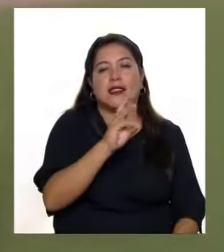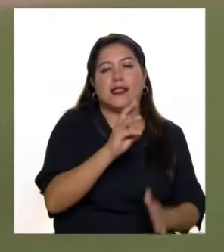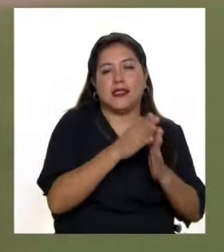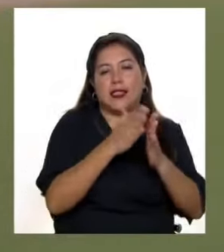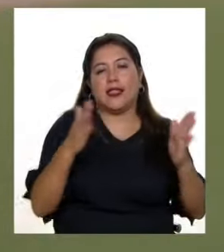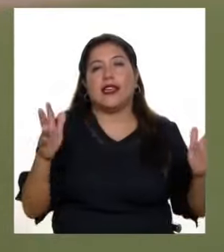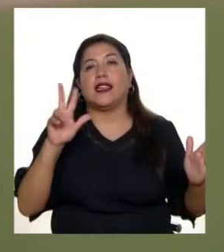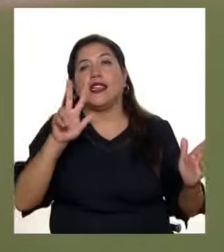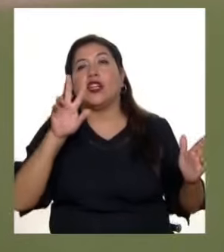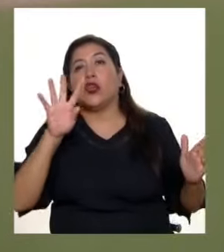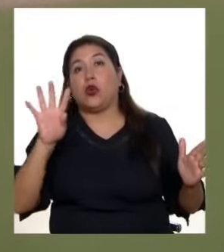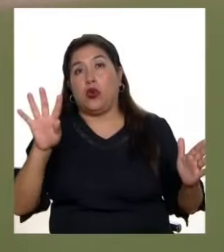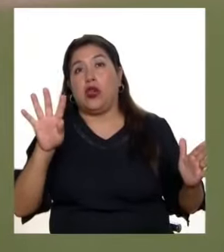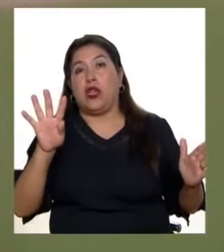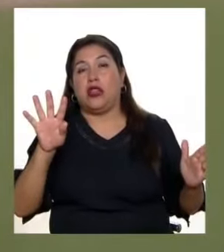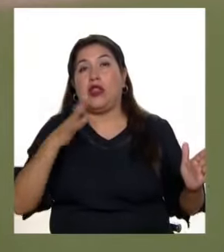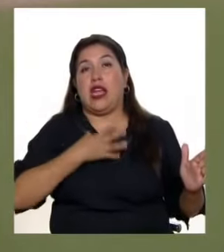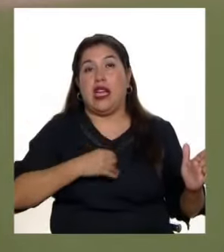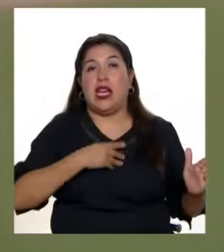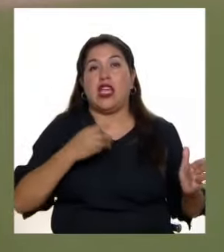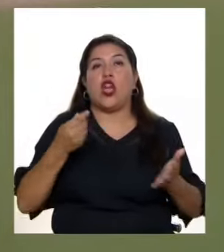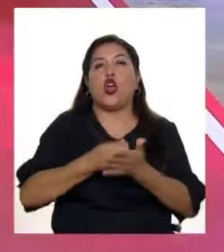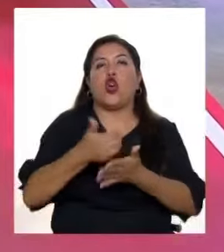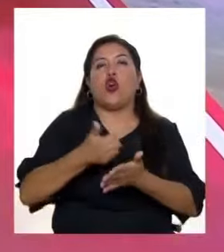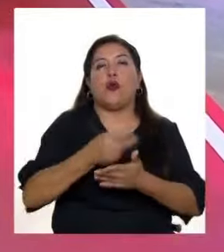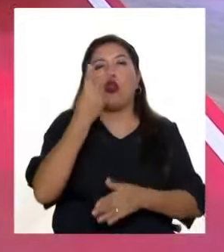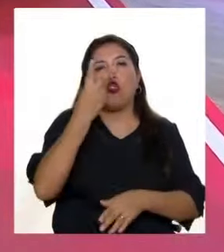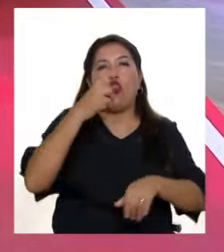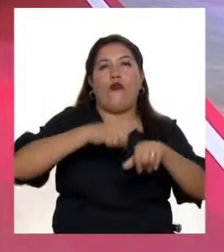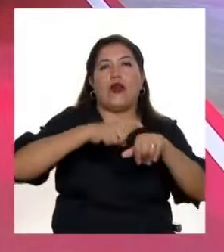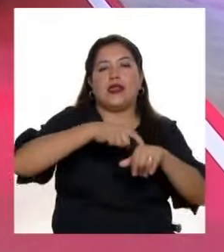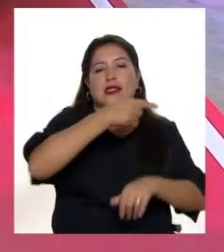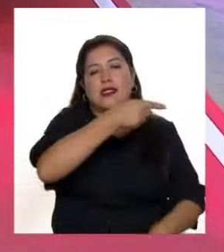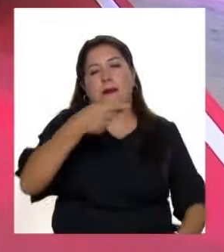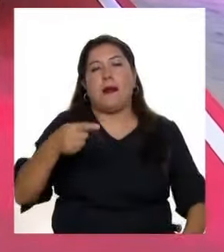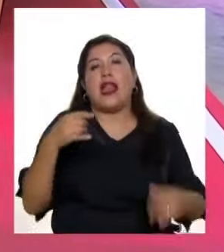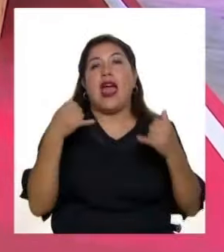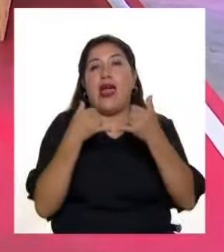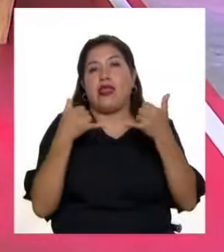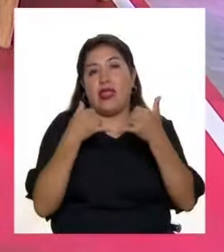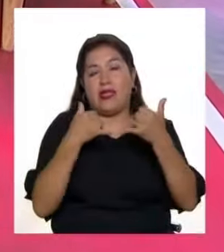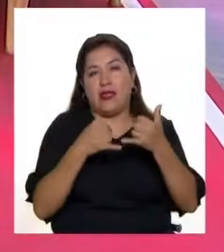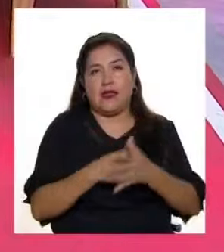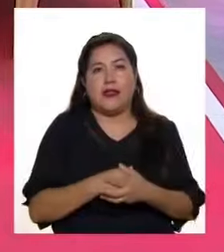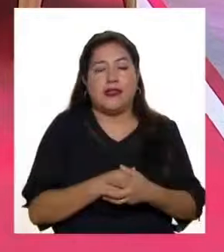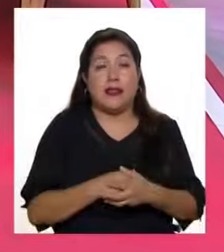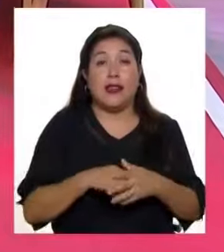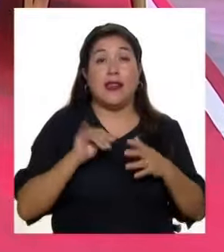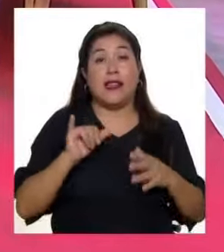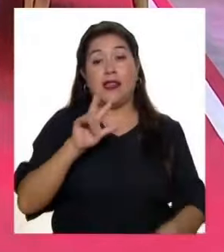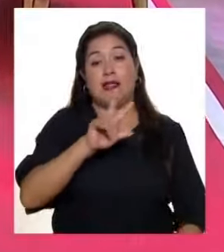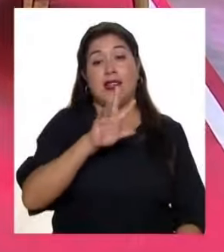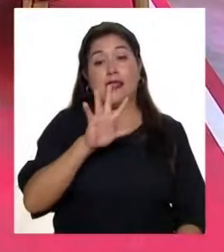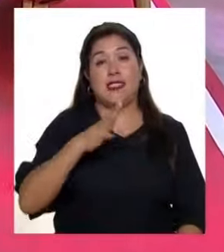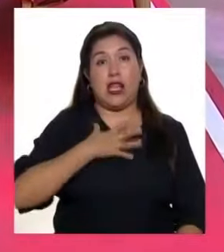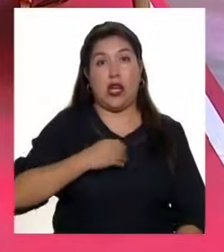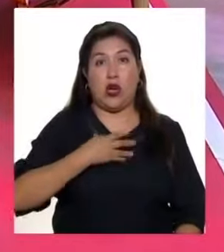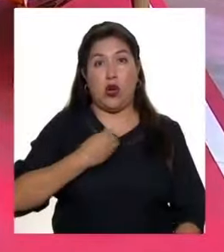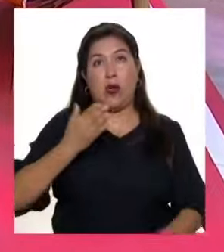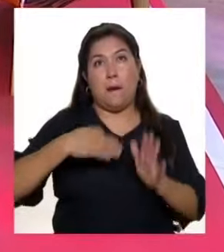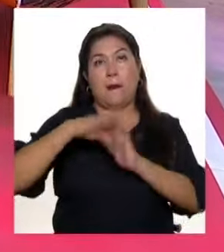34, los usuarios compran dos veces a la semana por internet. Ok. Y de 35 hacia arriba, una